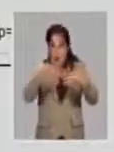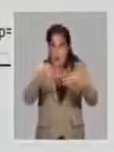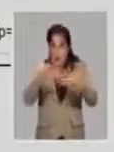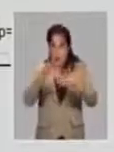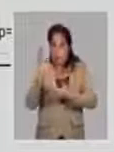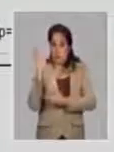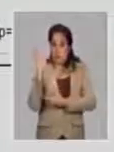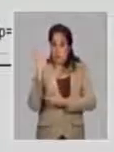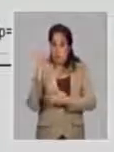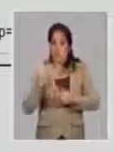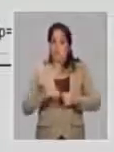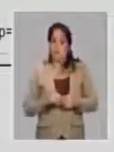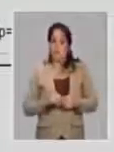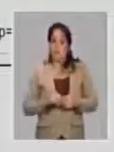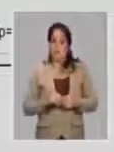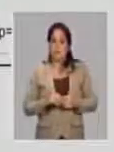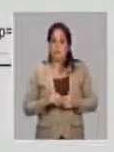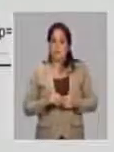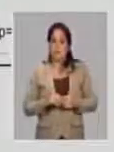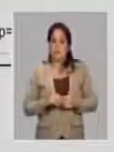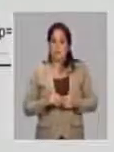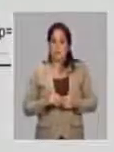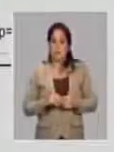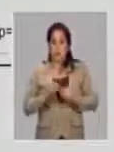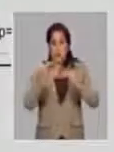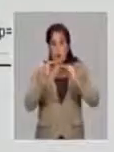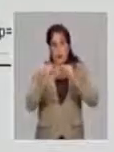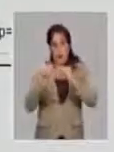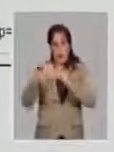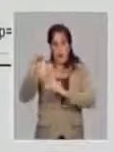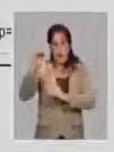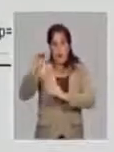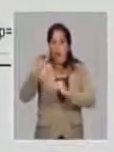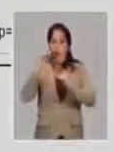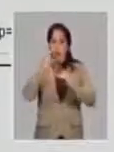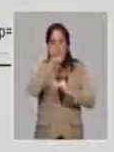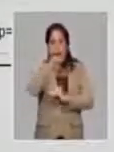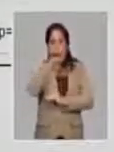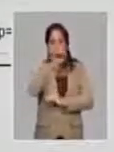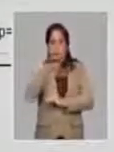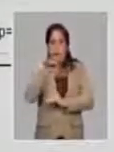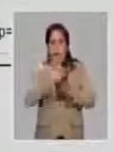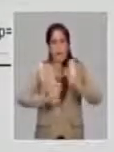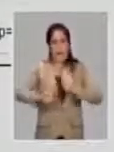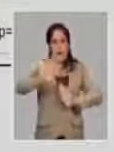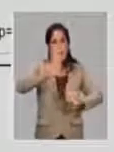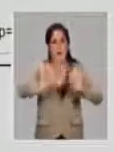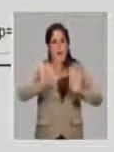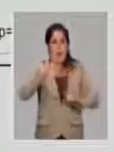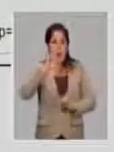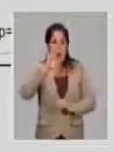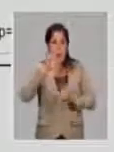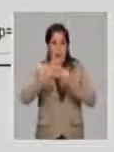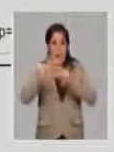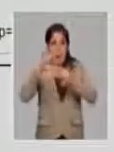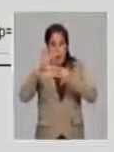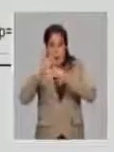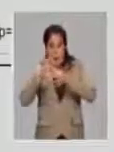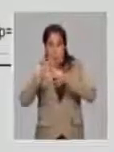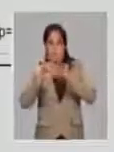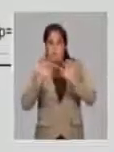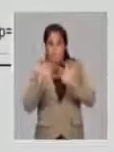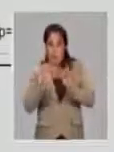de la izquierda, la extrema izquierda, está el nivel de dosis superior, donde están los niveles de anticuerpos IgG, y